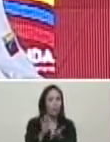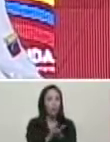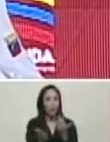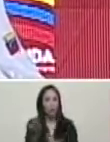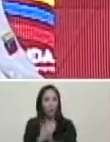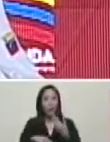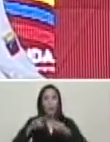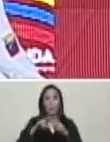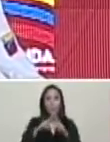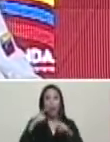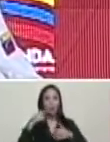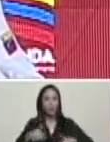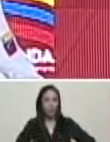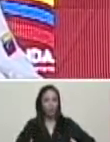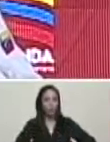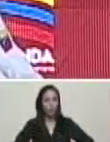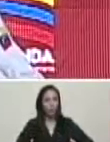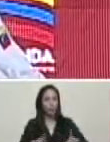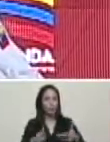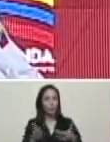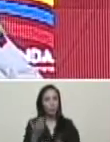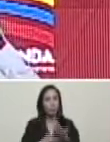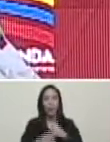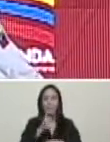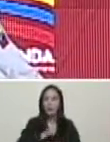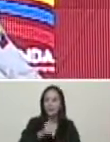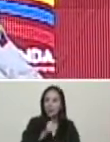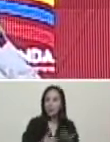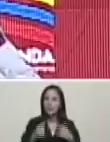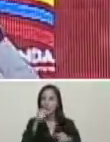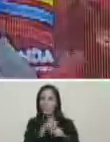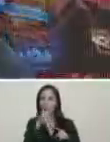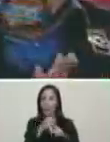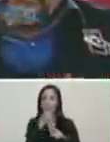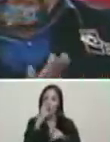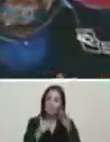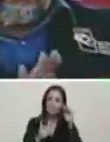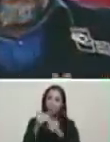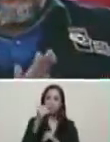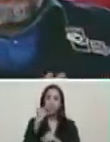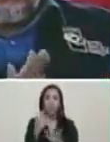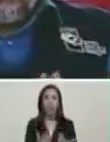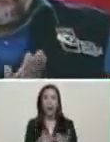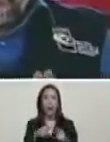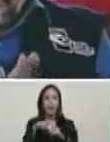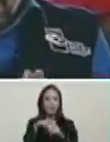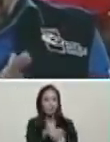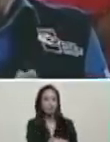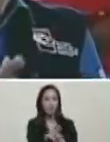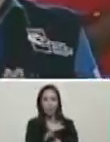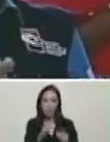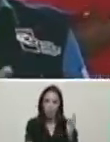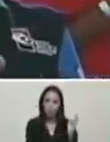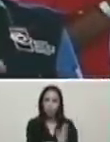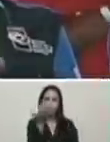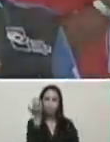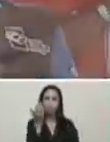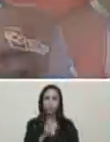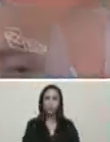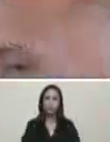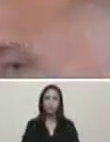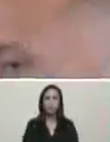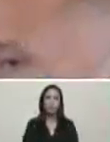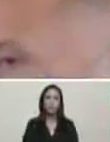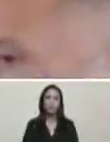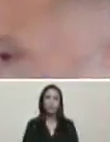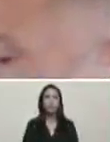paz, esfuerzo, sacrificio, lucha, superación de dificultades, Listo. Yo se